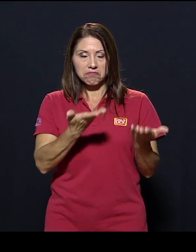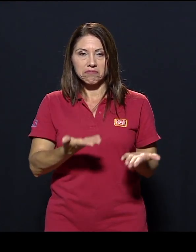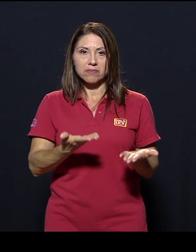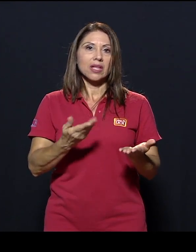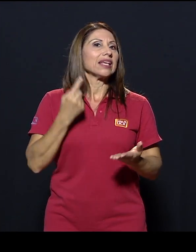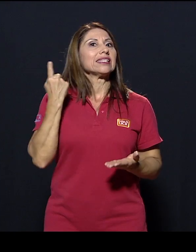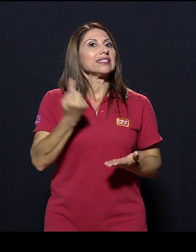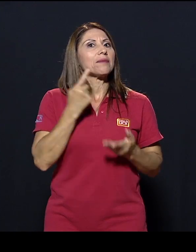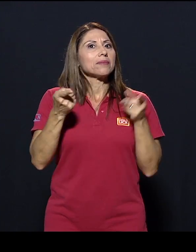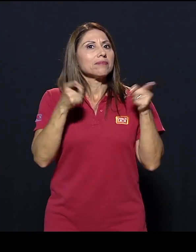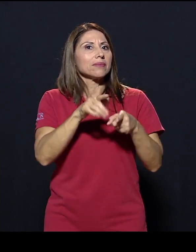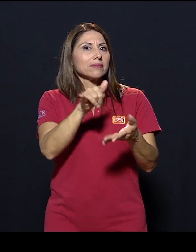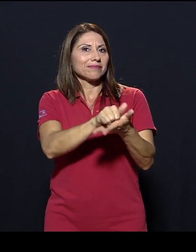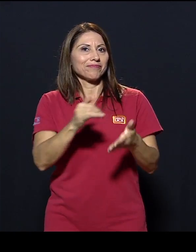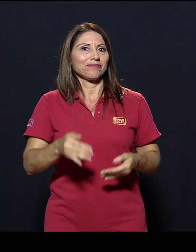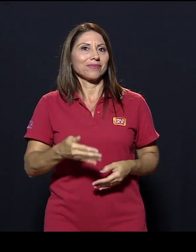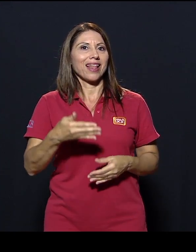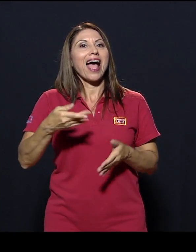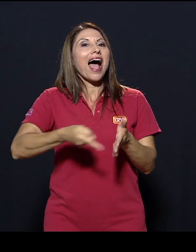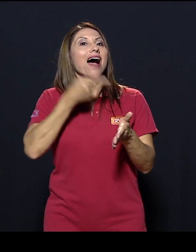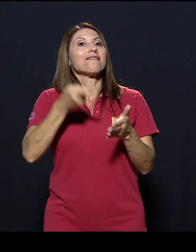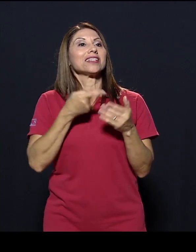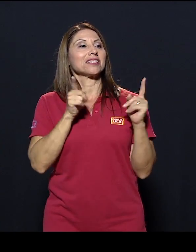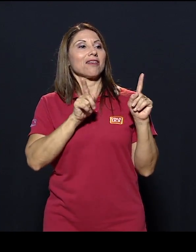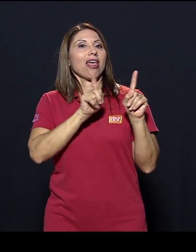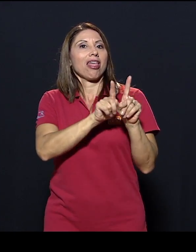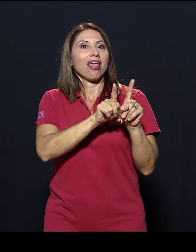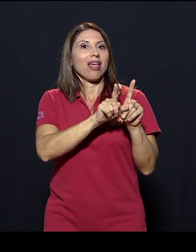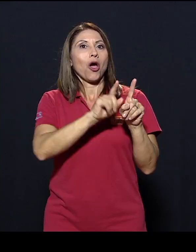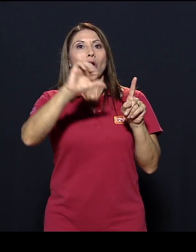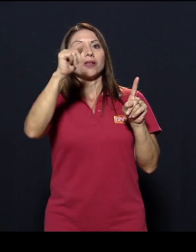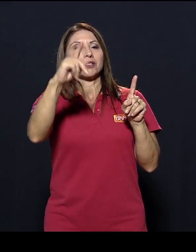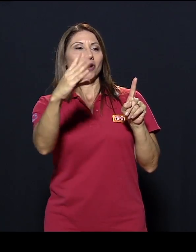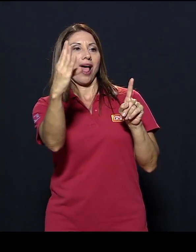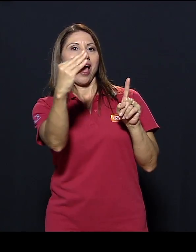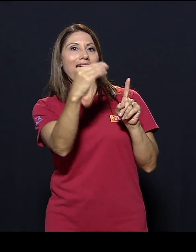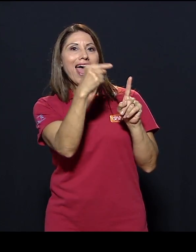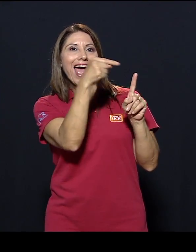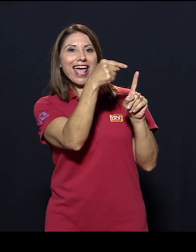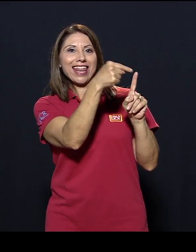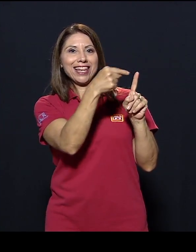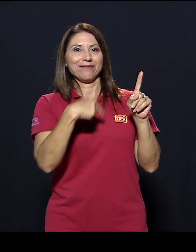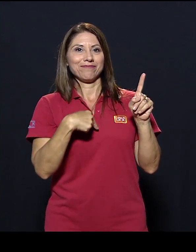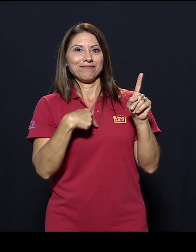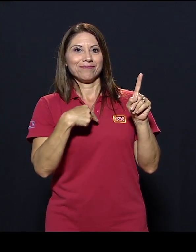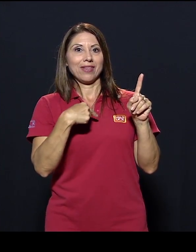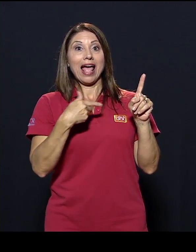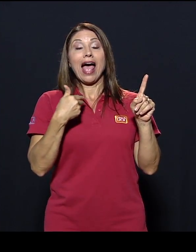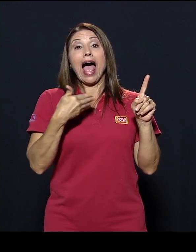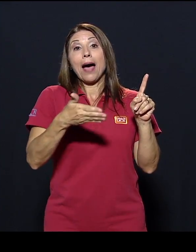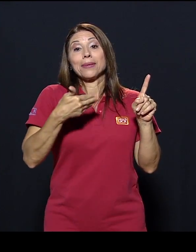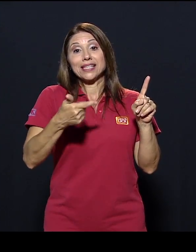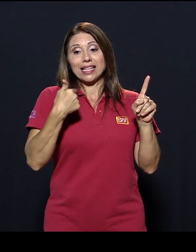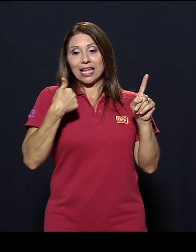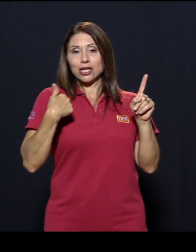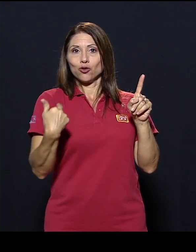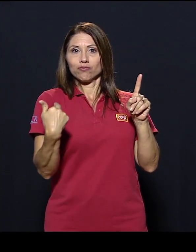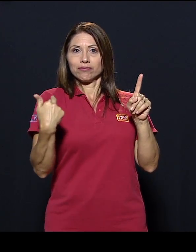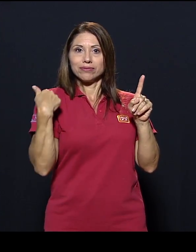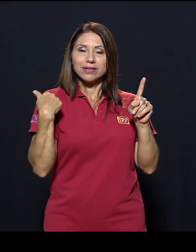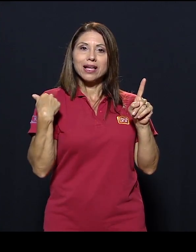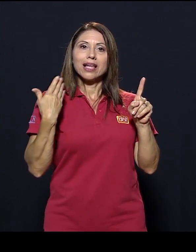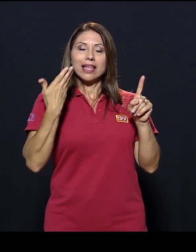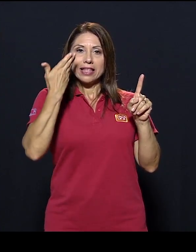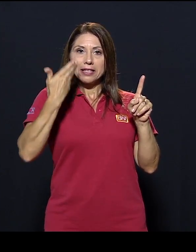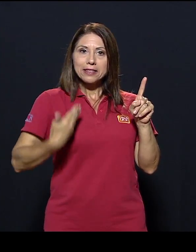discapacidad visible, entonces siempre pasa eso, ¿no? Si a veces le hablan a él, evidentemente creen que él es el que, a pesar de que yo